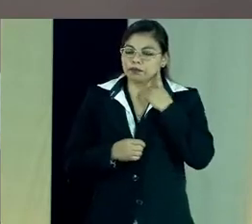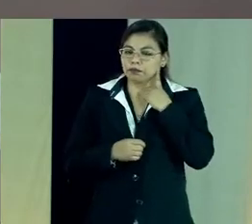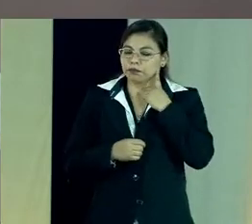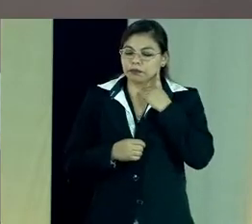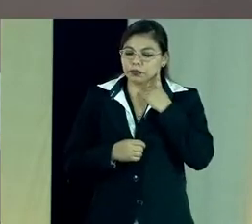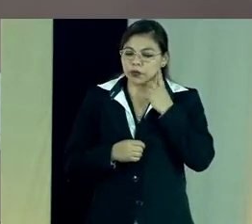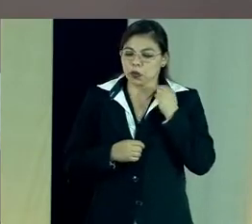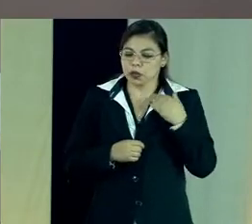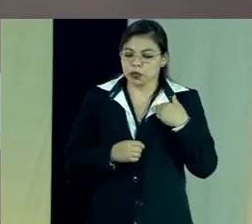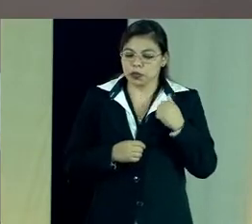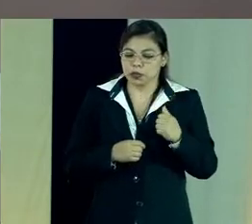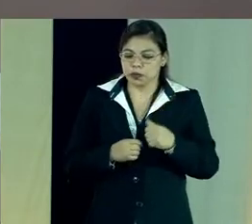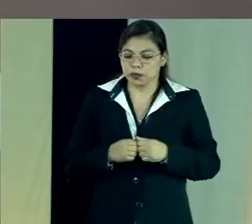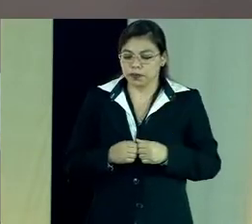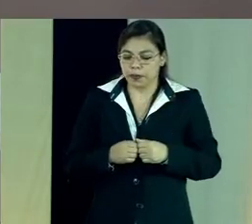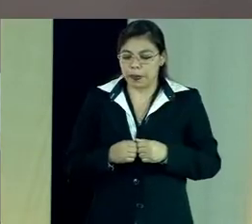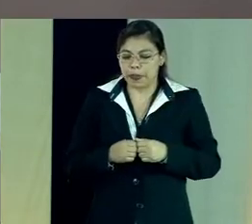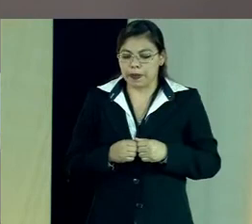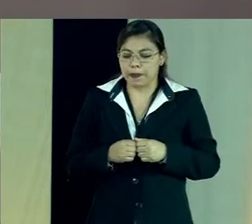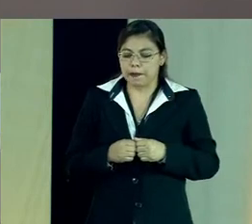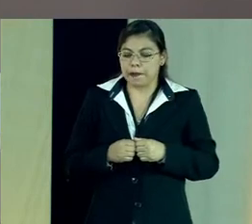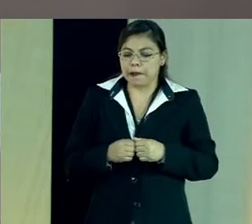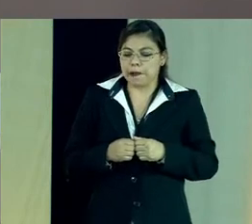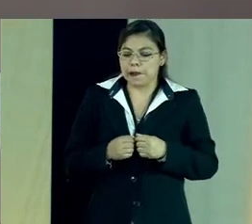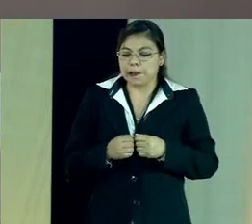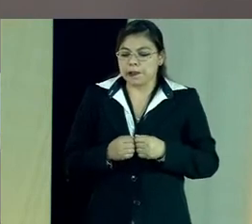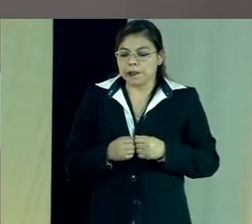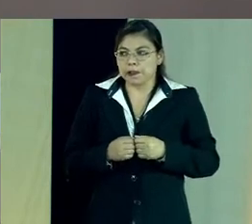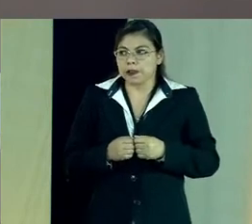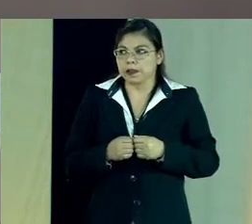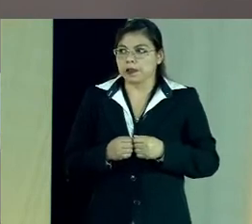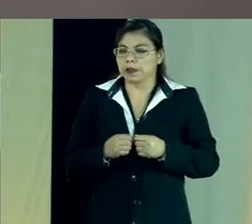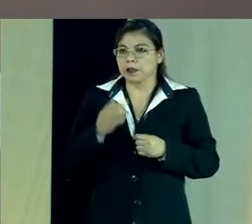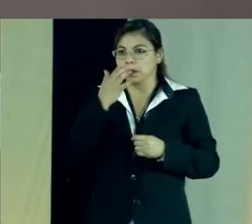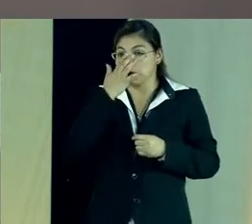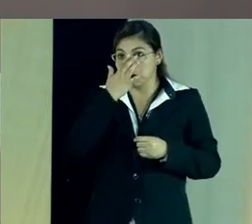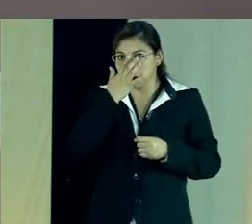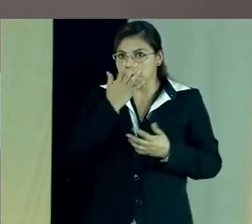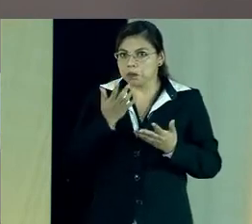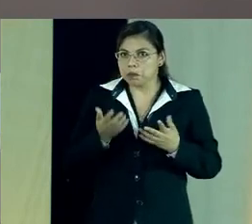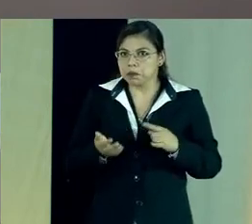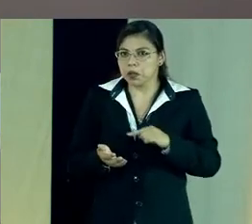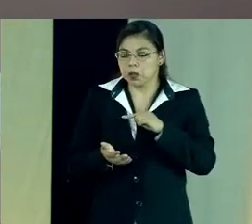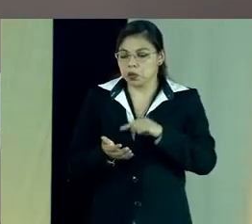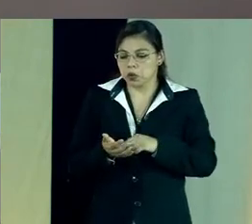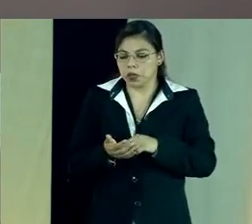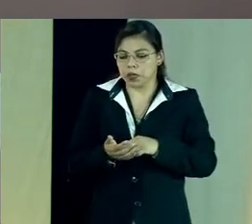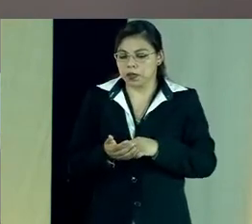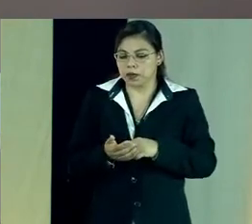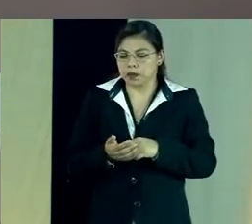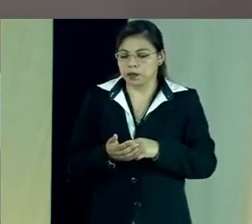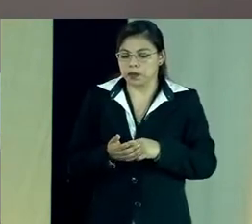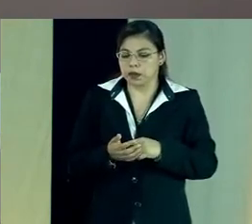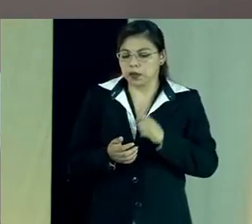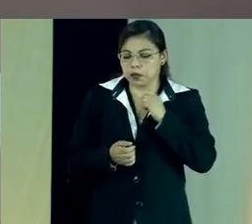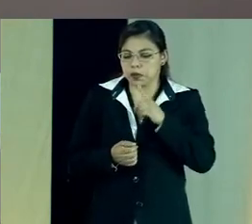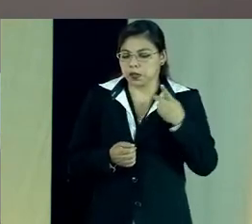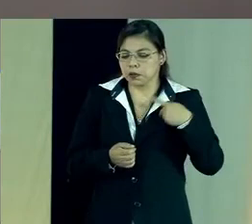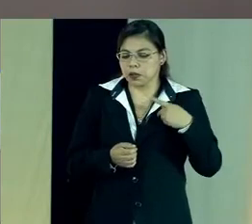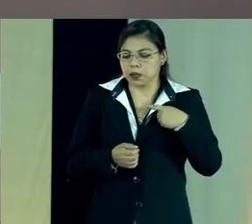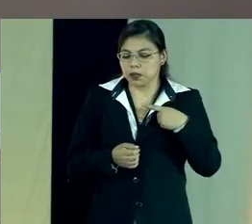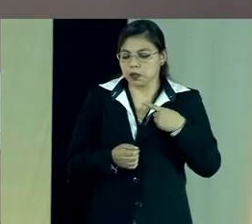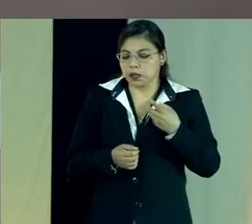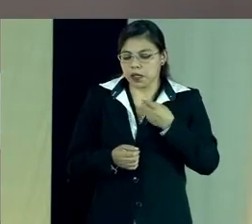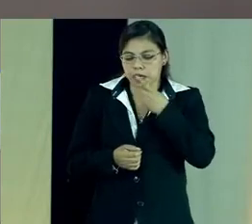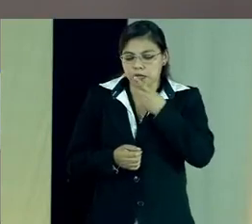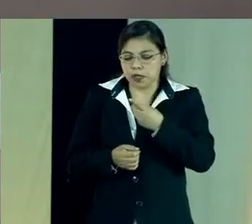duda que lo del hombre elocuente con exento de trinidad nos preguntó cuidadosa y amablemente sobre su